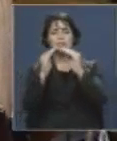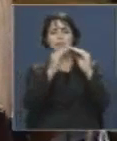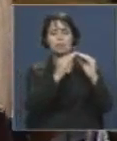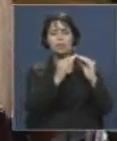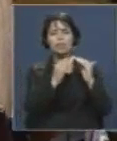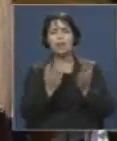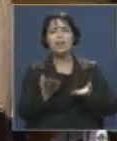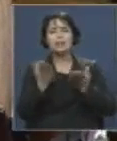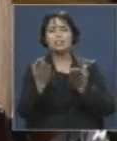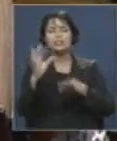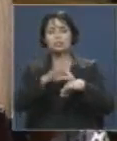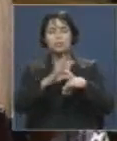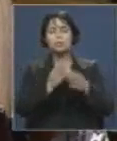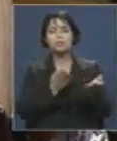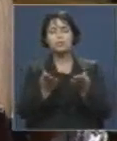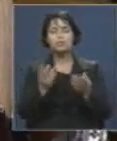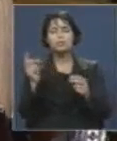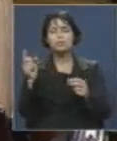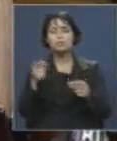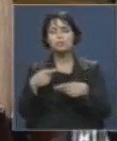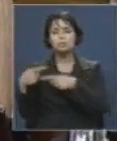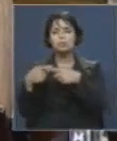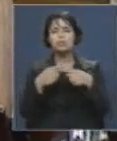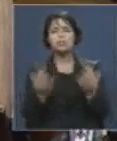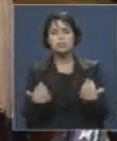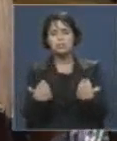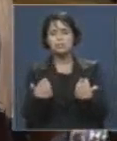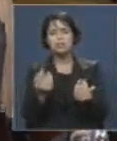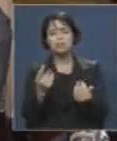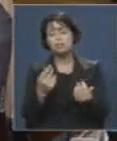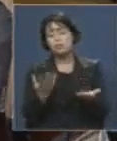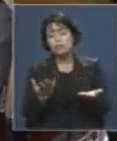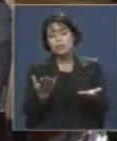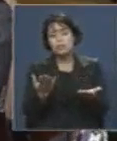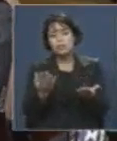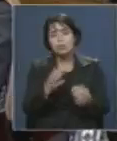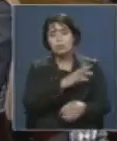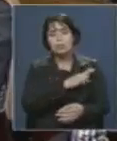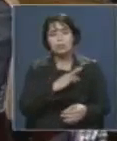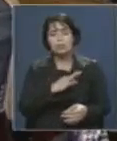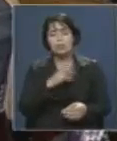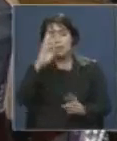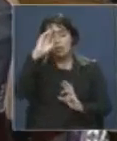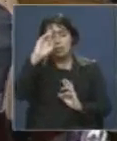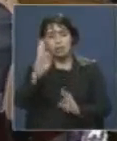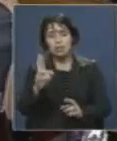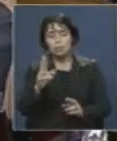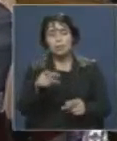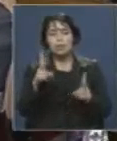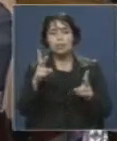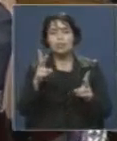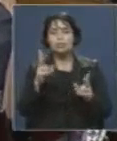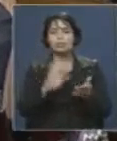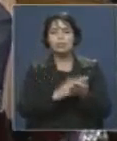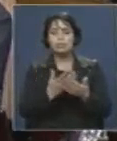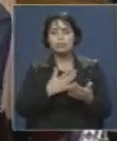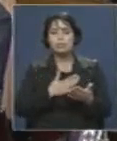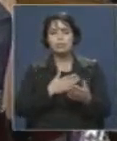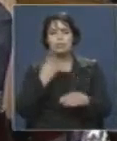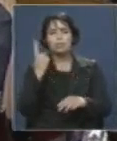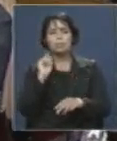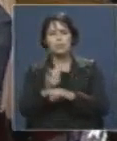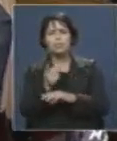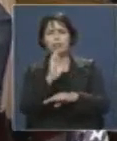la asistencia médica y los servicios sociales necesarios. Así, señor ministro, el respeto al derecho a la salud exige que los Estados